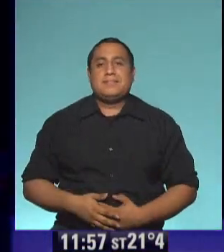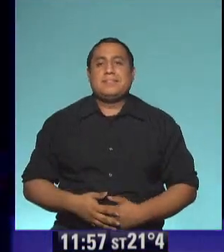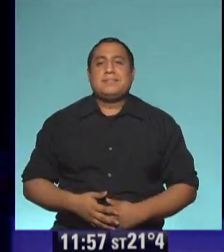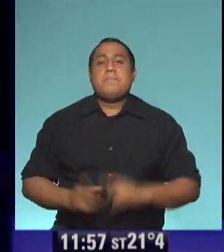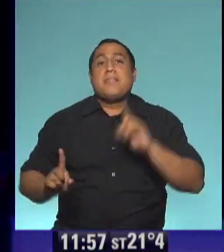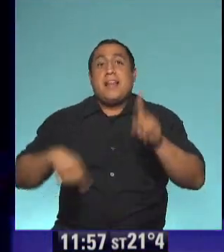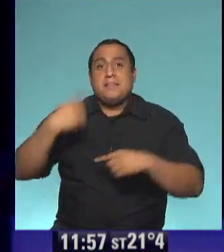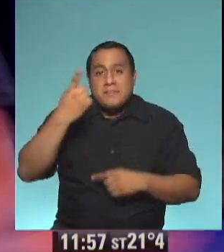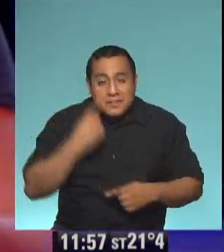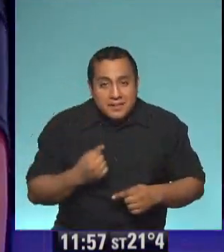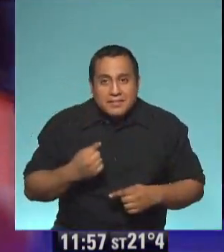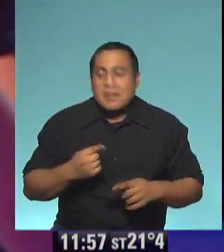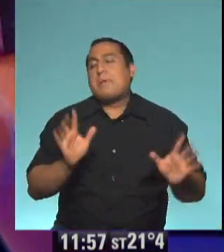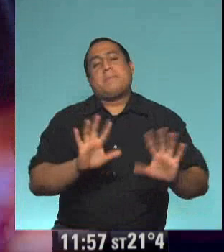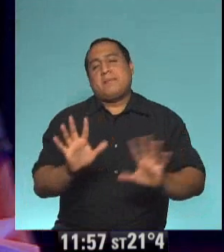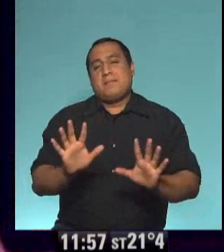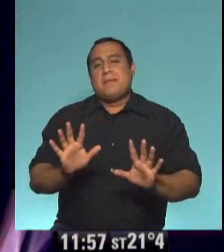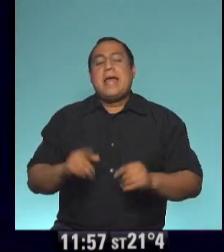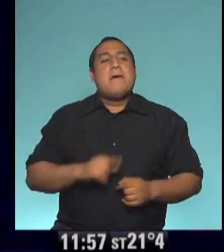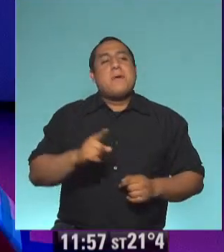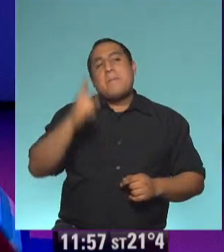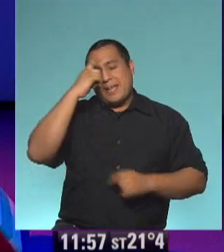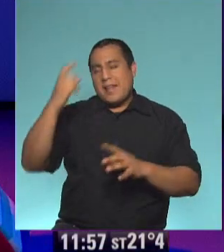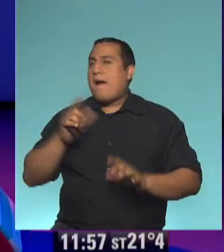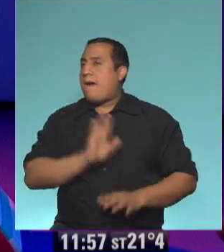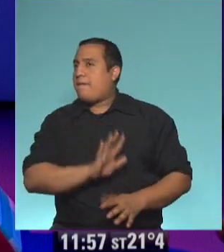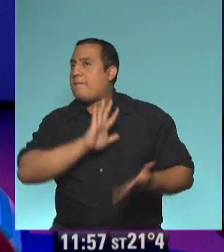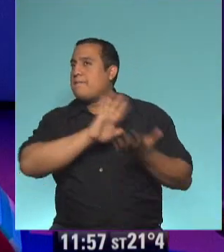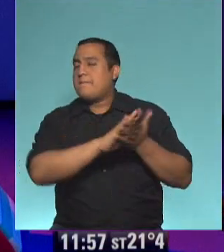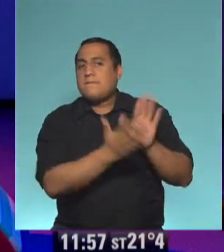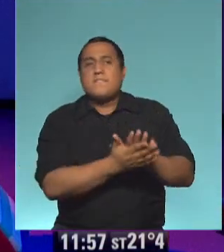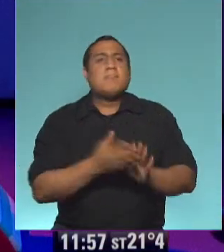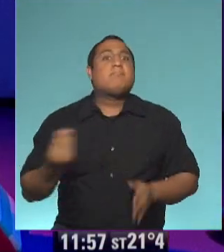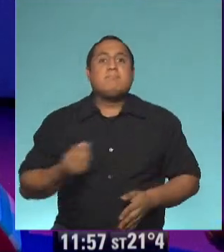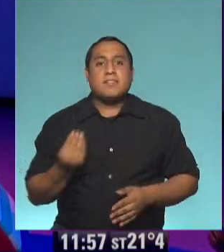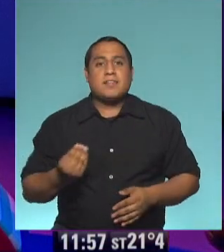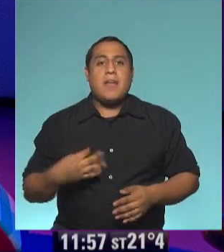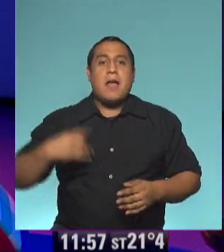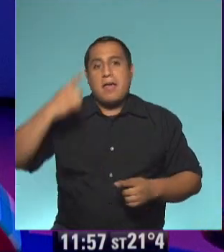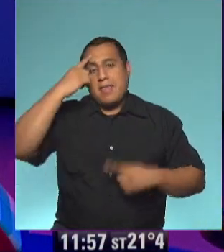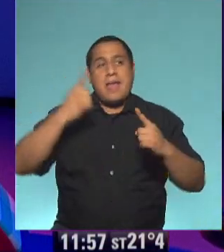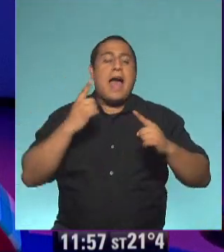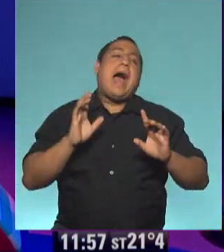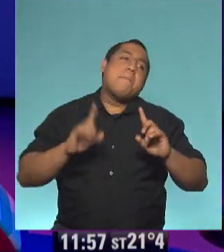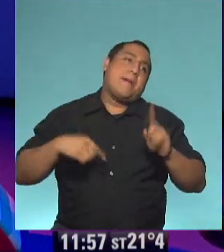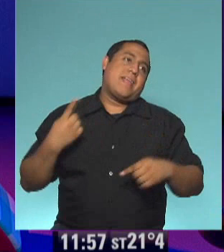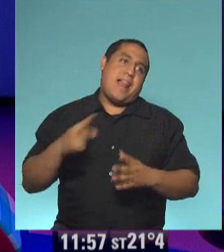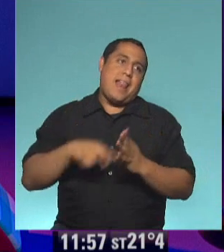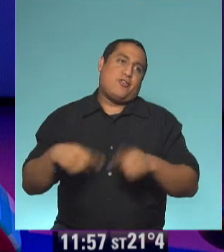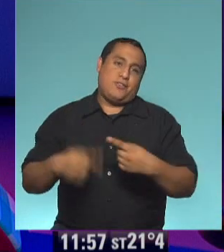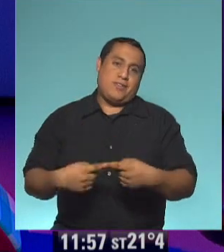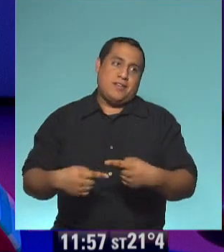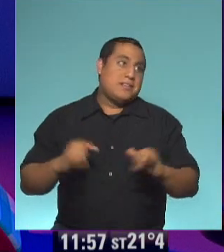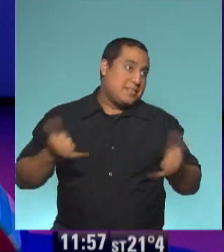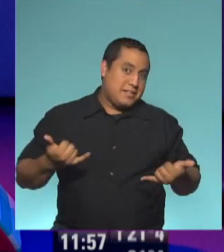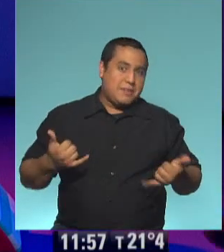siguiente, ahí estaba. Espera. ¿Cuál se imaginan que es la venganza de la gorda? Uy, Bueno, si hacemos hipótesis, ya lo dejamos para mañana. ¿Hacemos